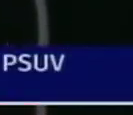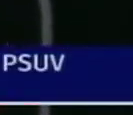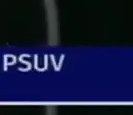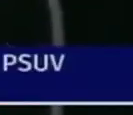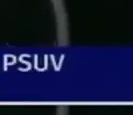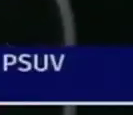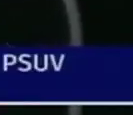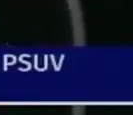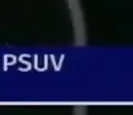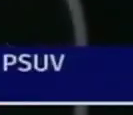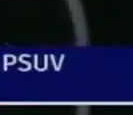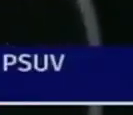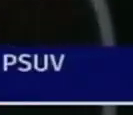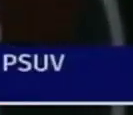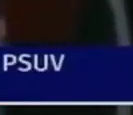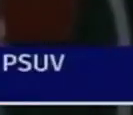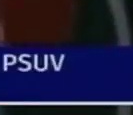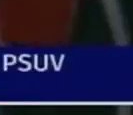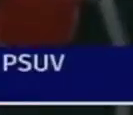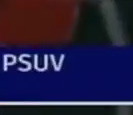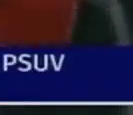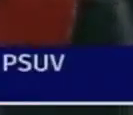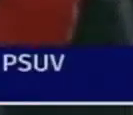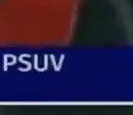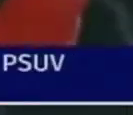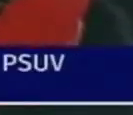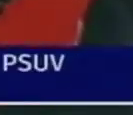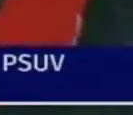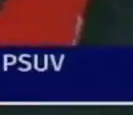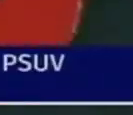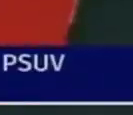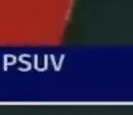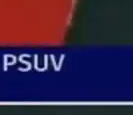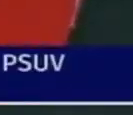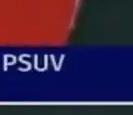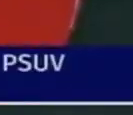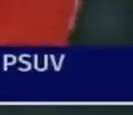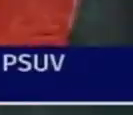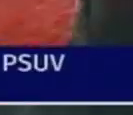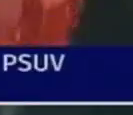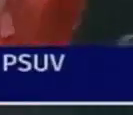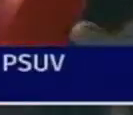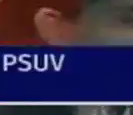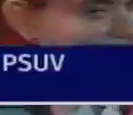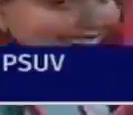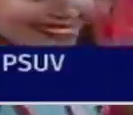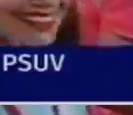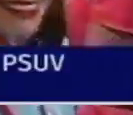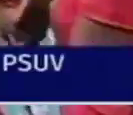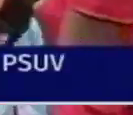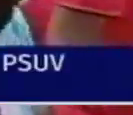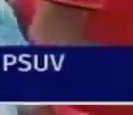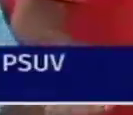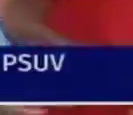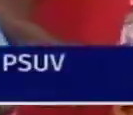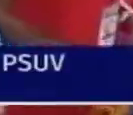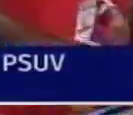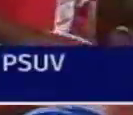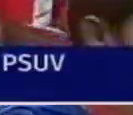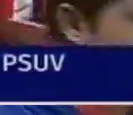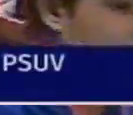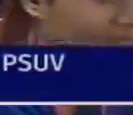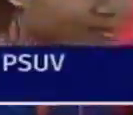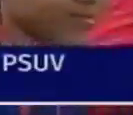nosotros dejaron para siempre tu memoria, plasmada en moldes de